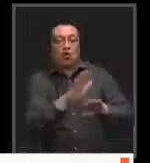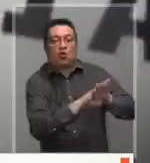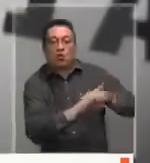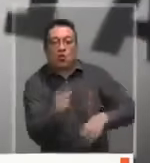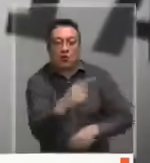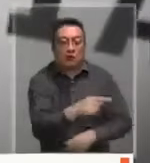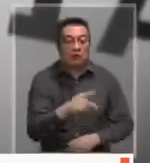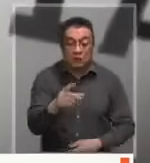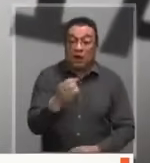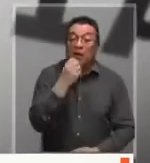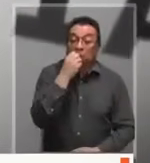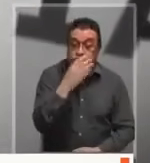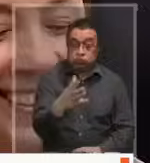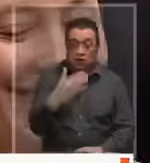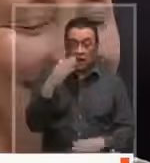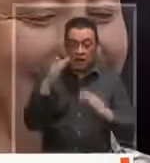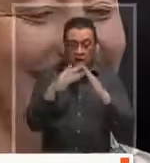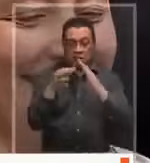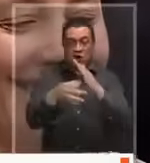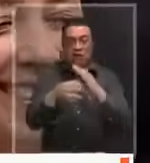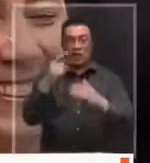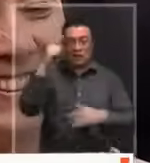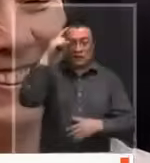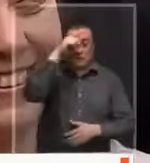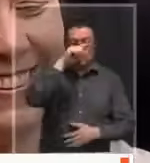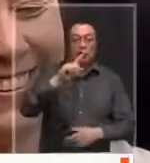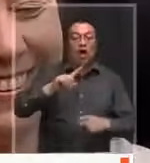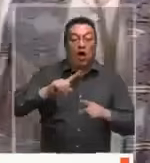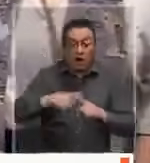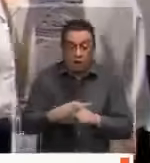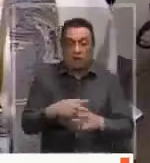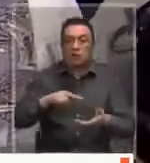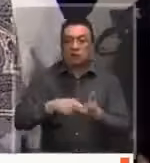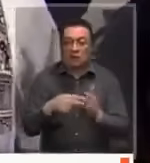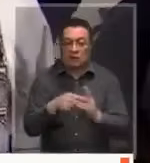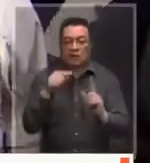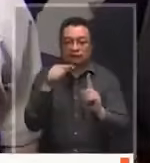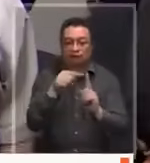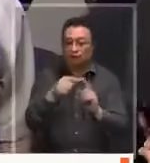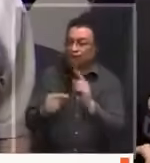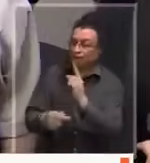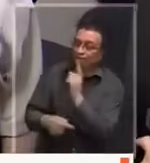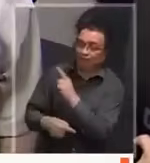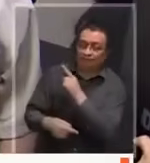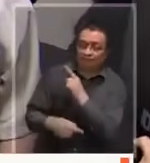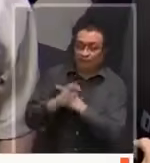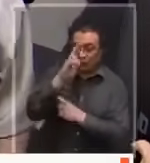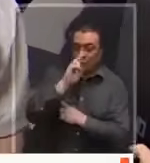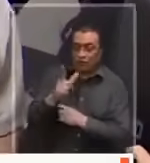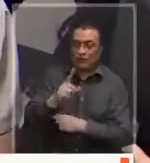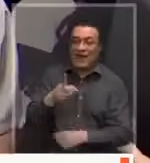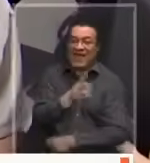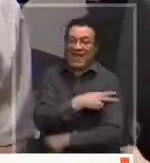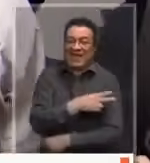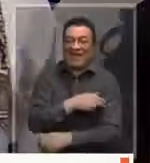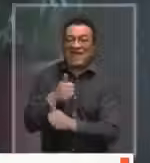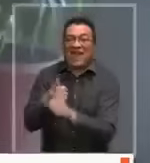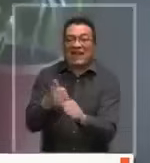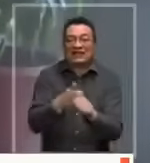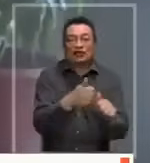el silencio y complica la moneda. Ya surgen nuevamente los cuestionamientos sobre el rol del jefe de asesores del